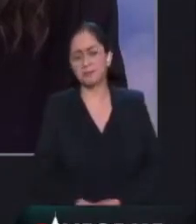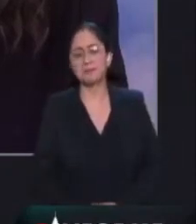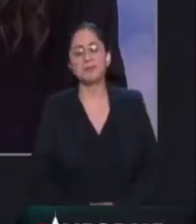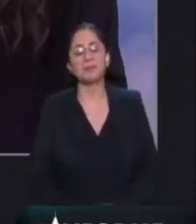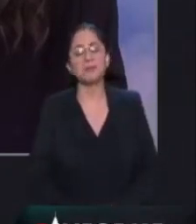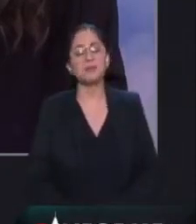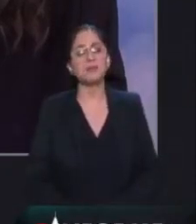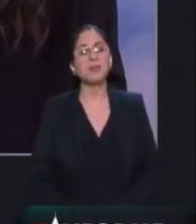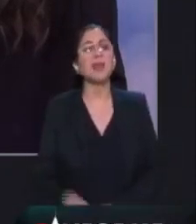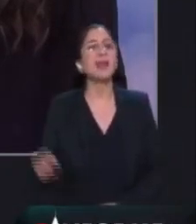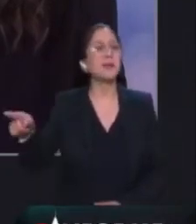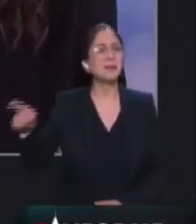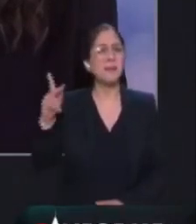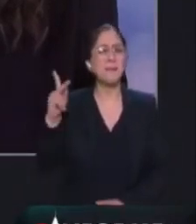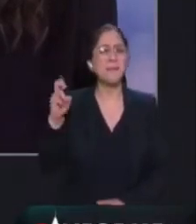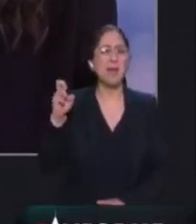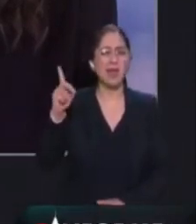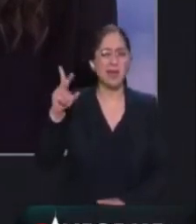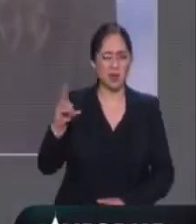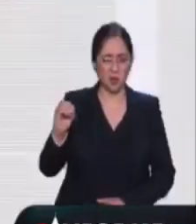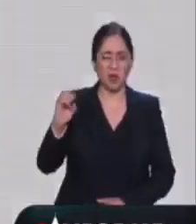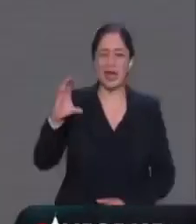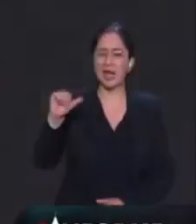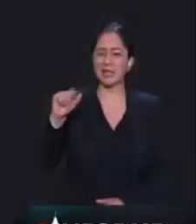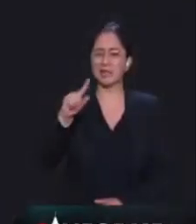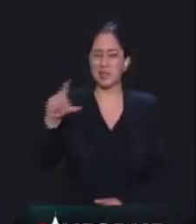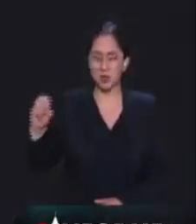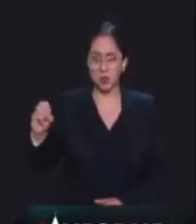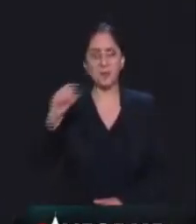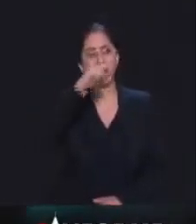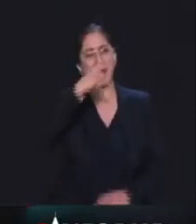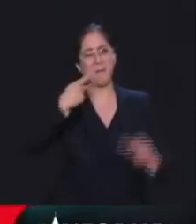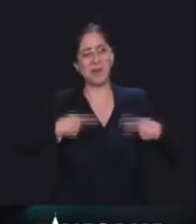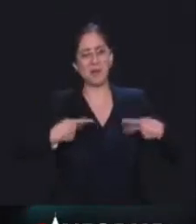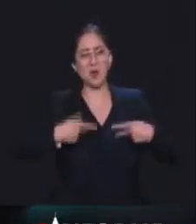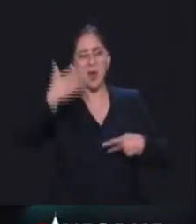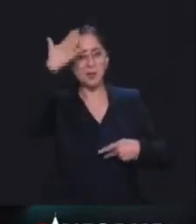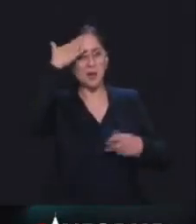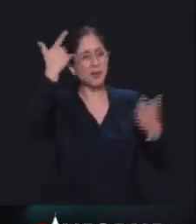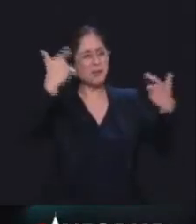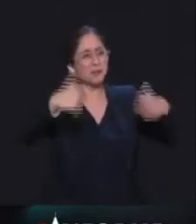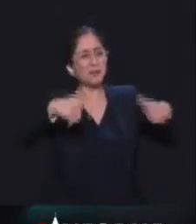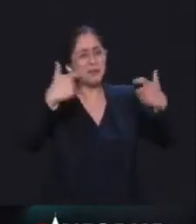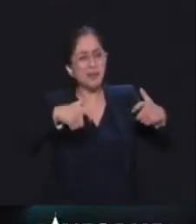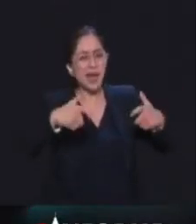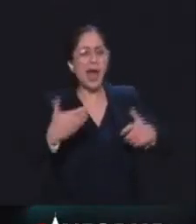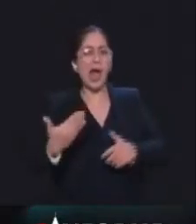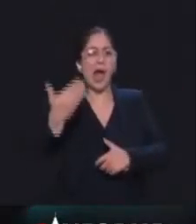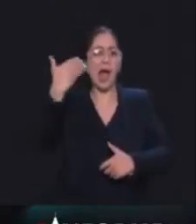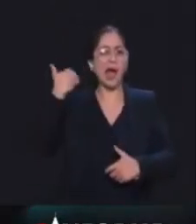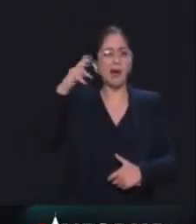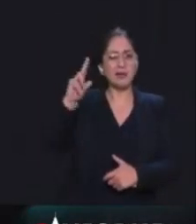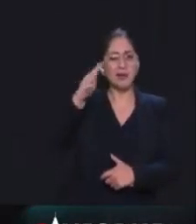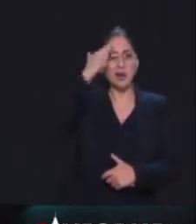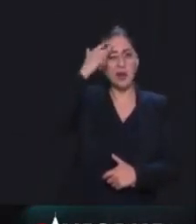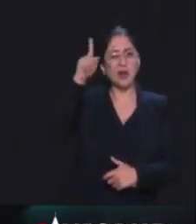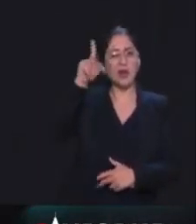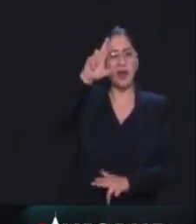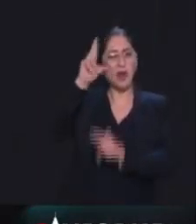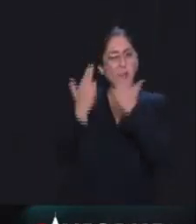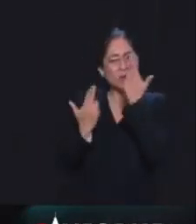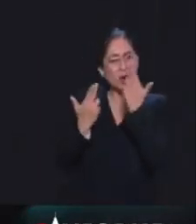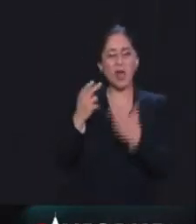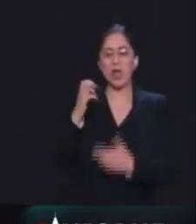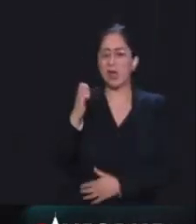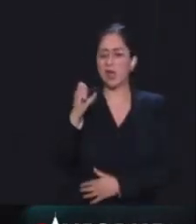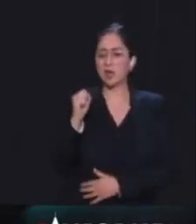iba recordándoles a las élites peruanas lo que había pasado en el Perú con la revolución de Tupac Amaru y cómo